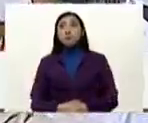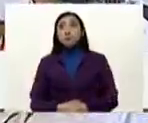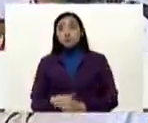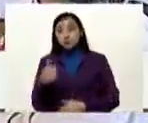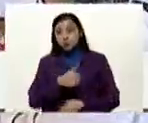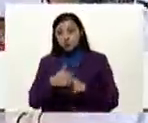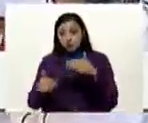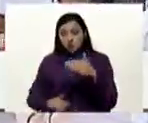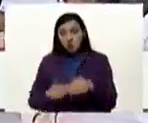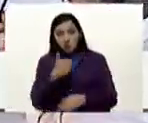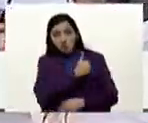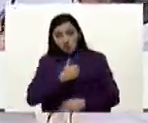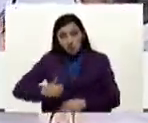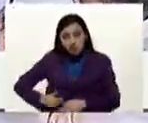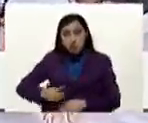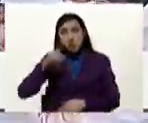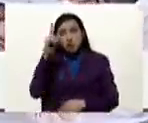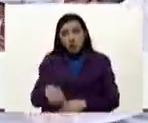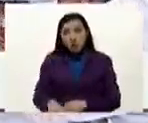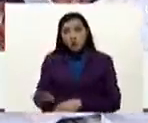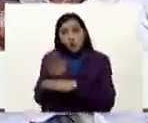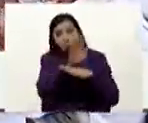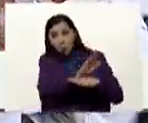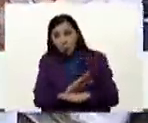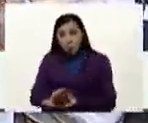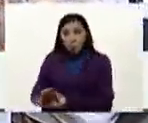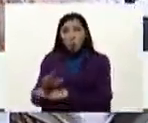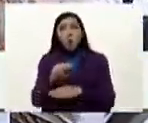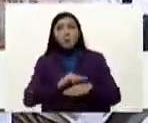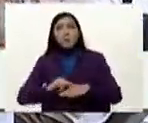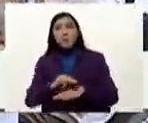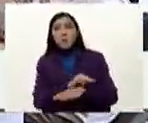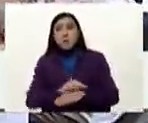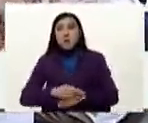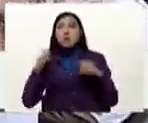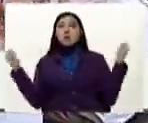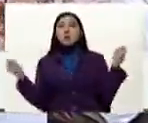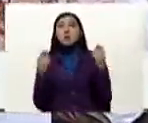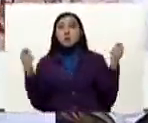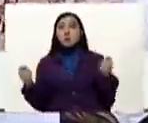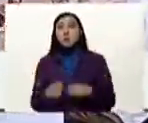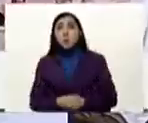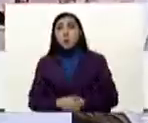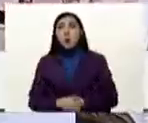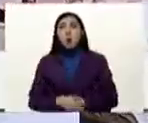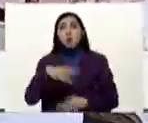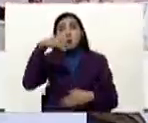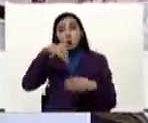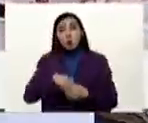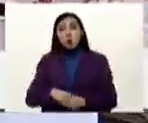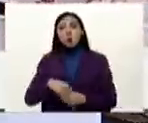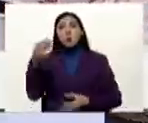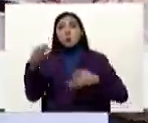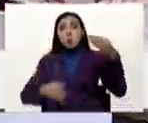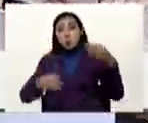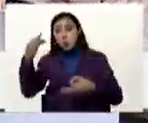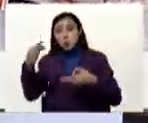vicepresidente de Seguridad Ciudadana y ministro del Poder Popular para Interiores y Justicia,